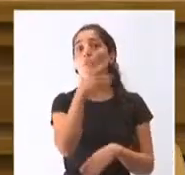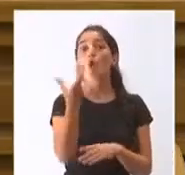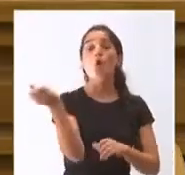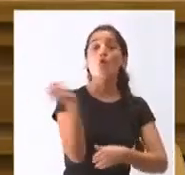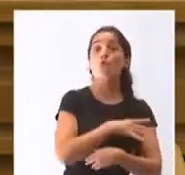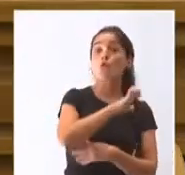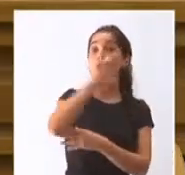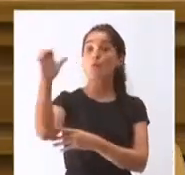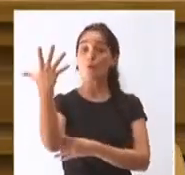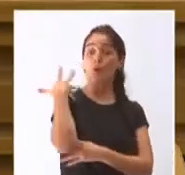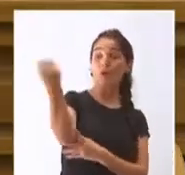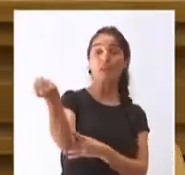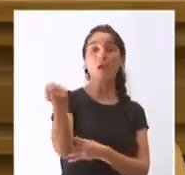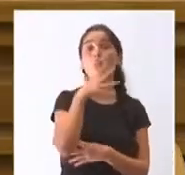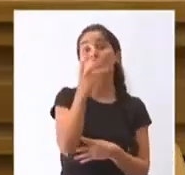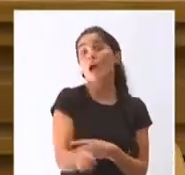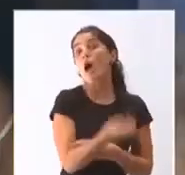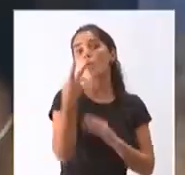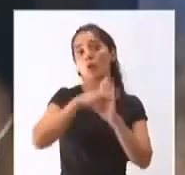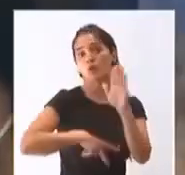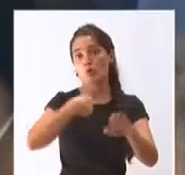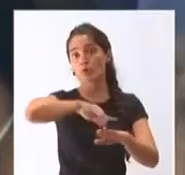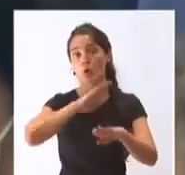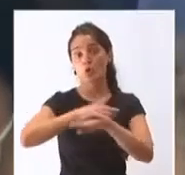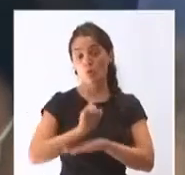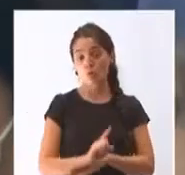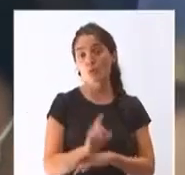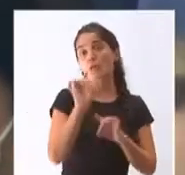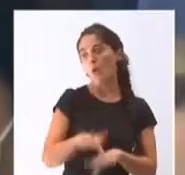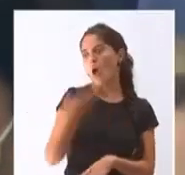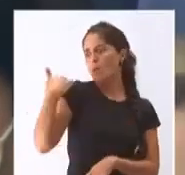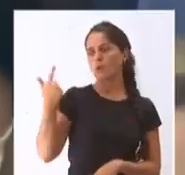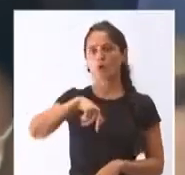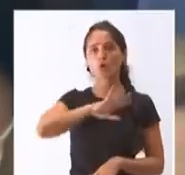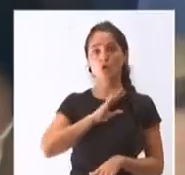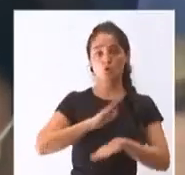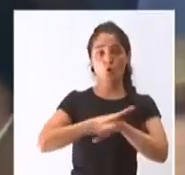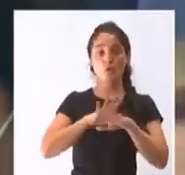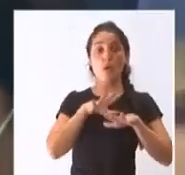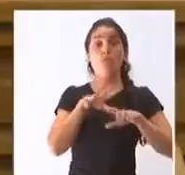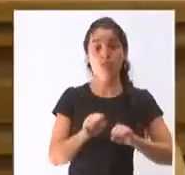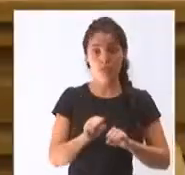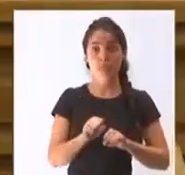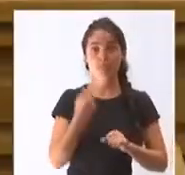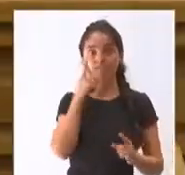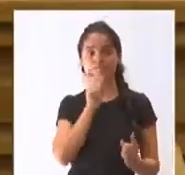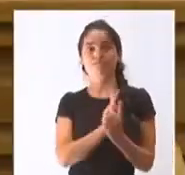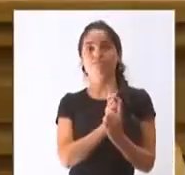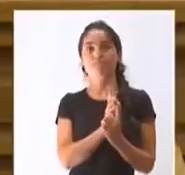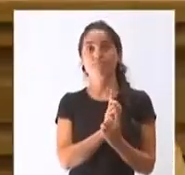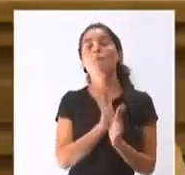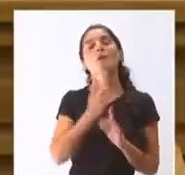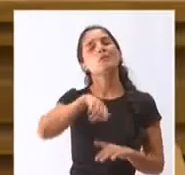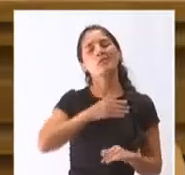incumplimiento de algunas de las directivas en algún caso ya nos pasó cuando llegamos al gobierno vamos nos lo encontramos y en otros quisiéramos